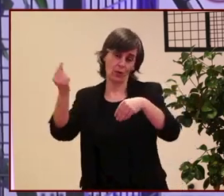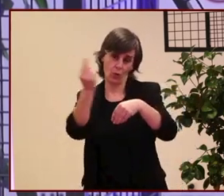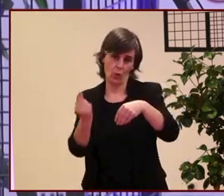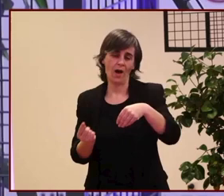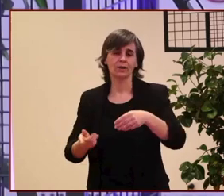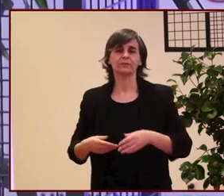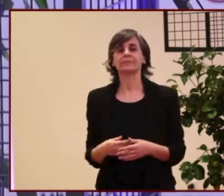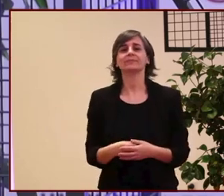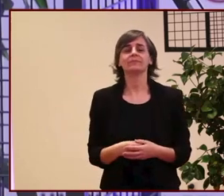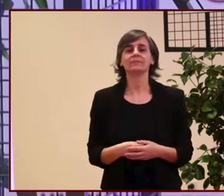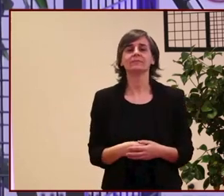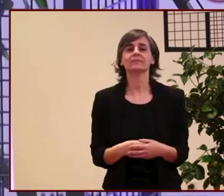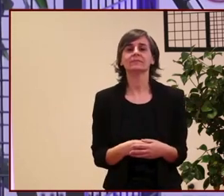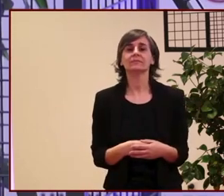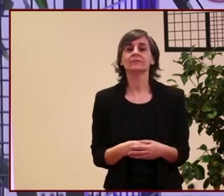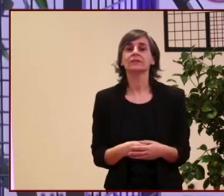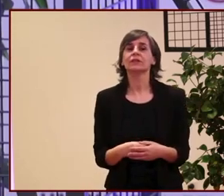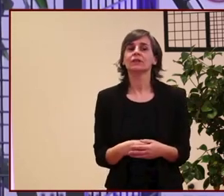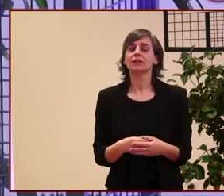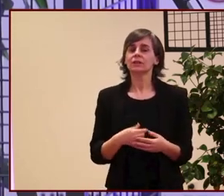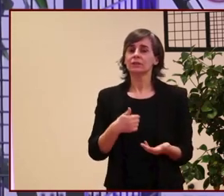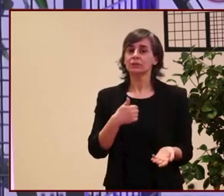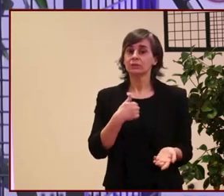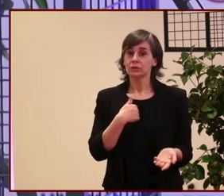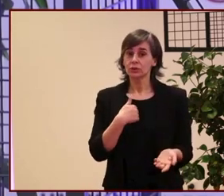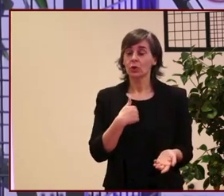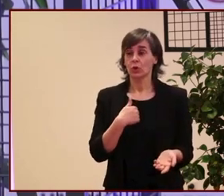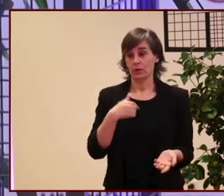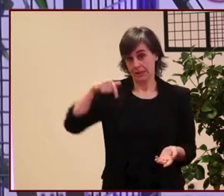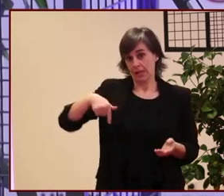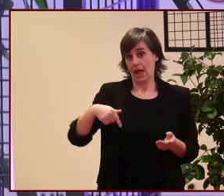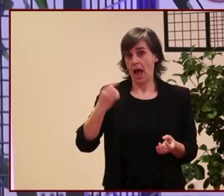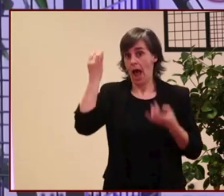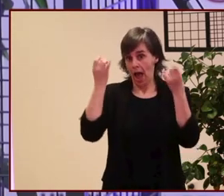reconozco digamos en esta actividad